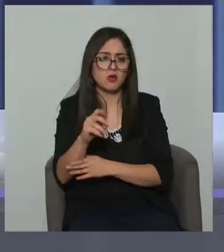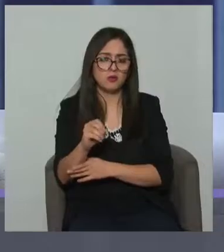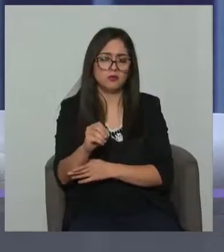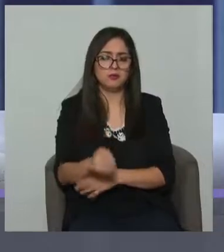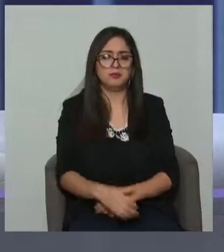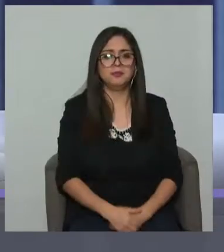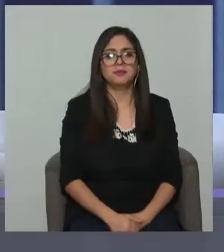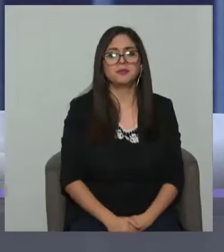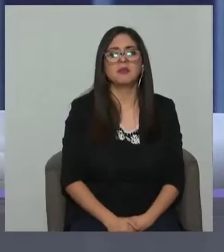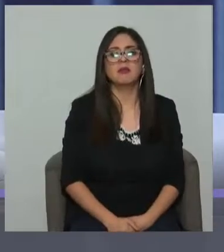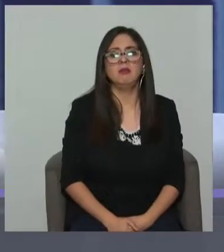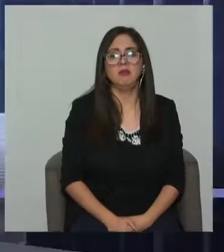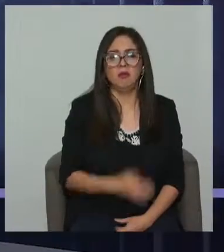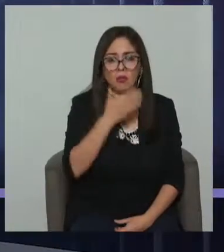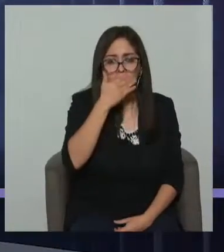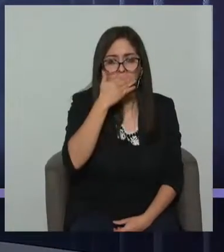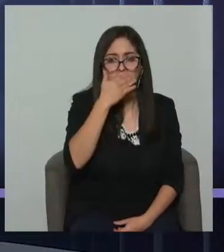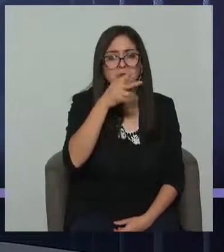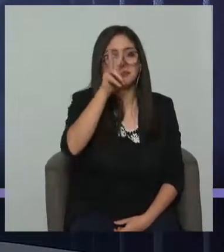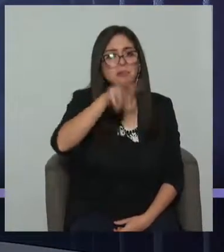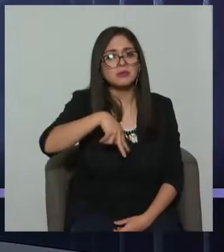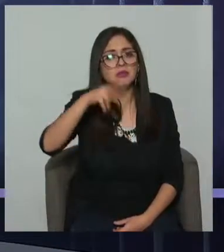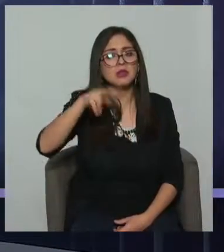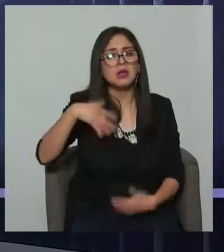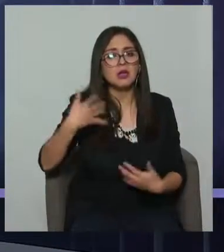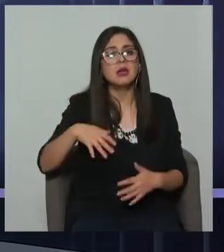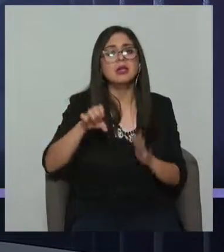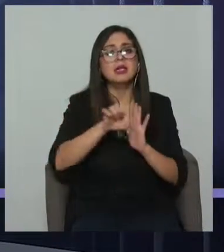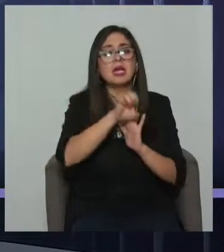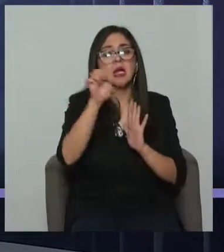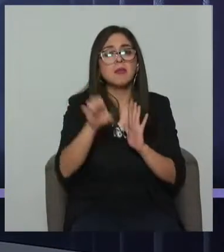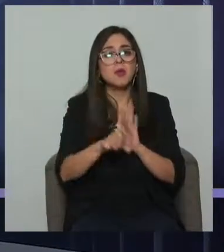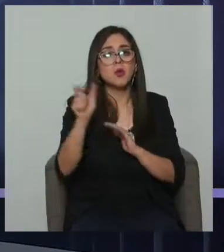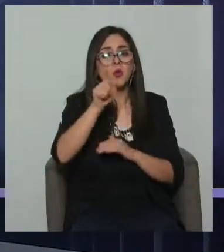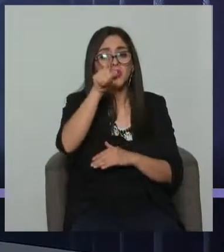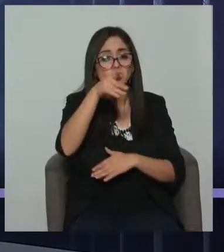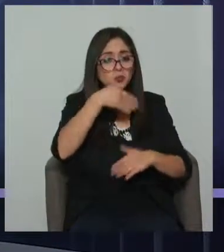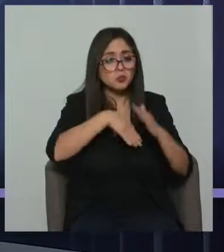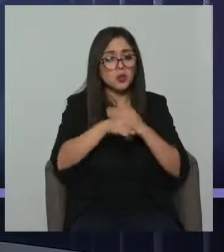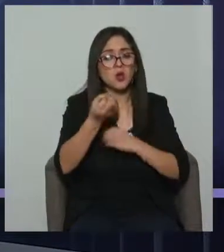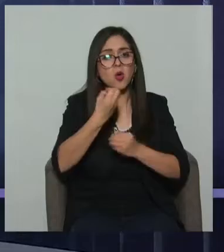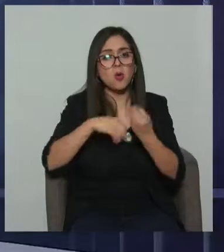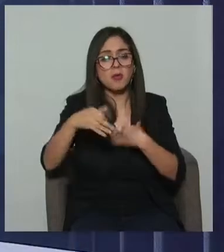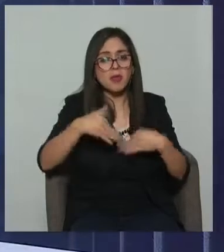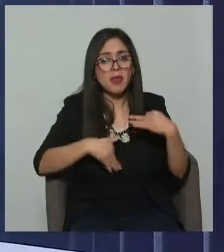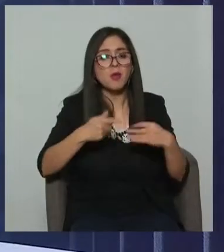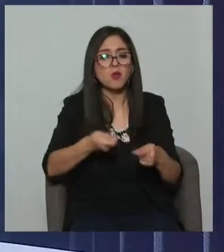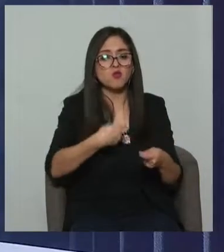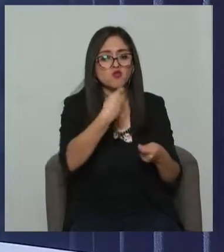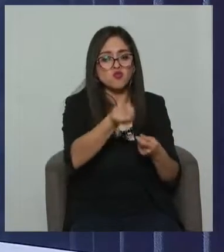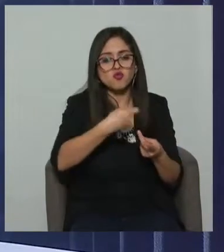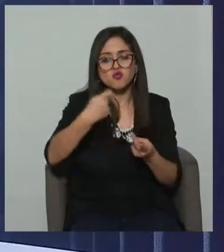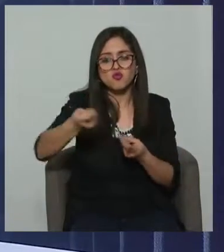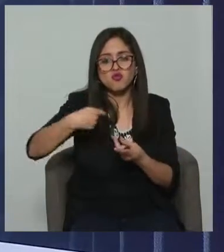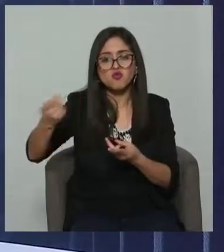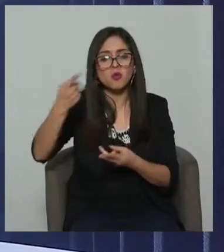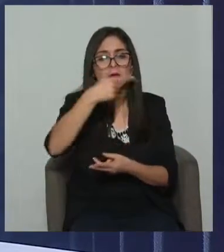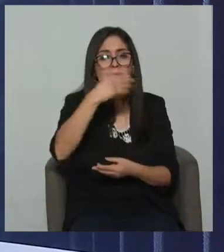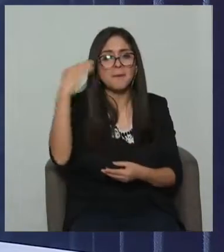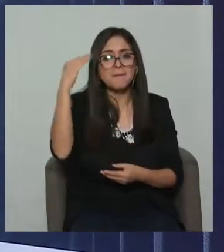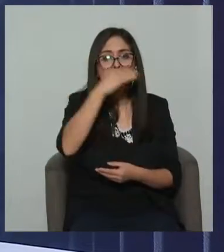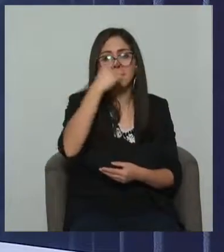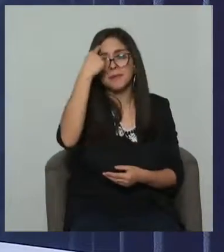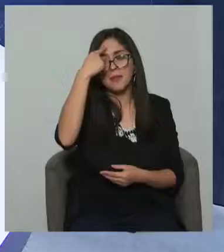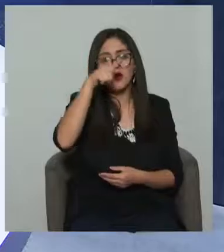la gama de obras. El programa se lo damos gratis, inclusive entrando. Entrando les damos este programa para que tengan todas las opciones. También